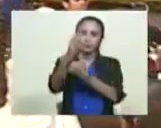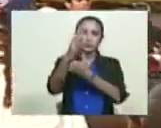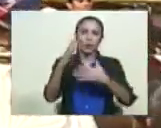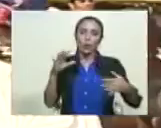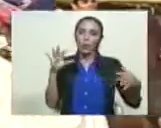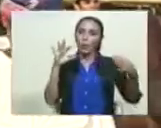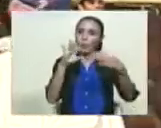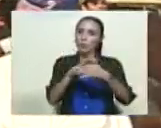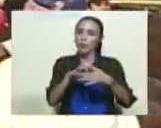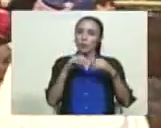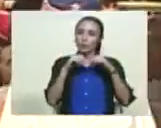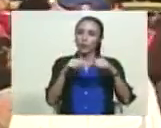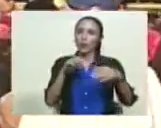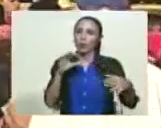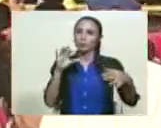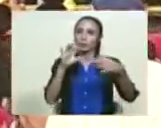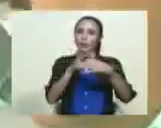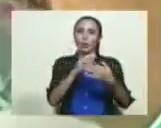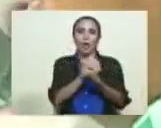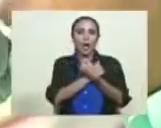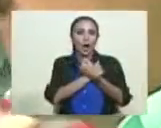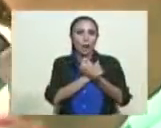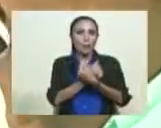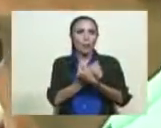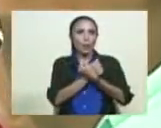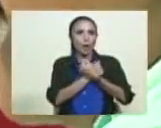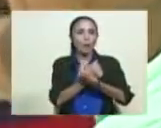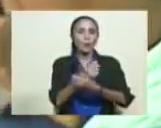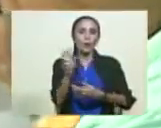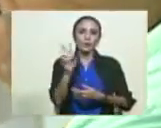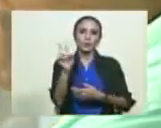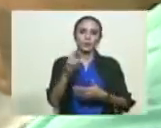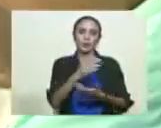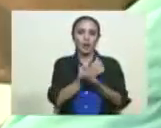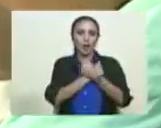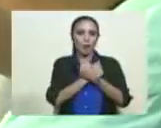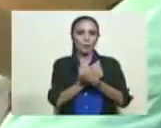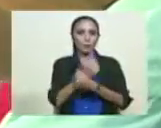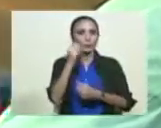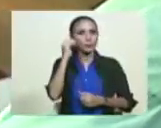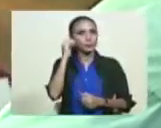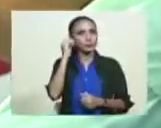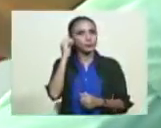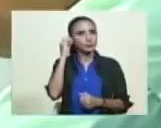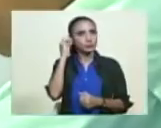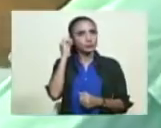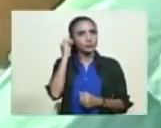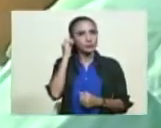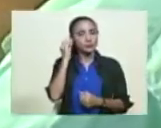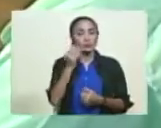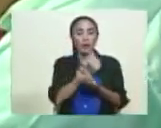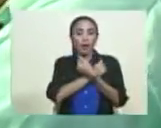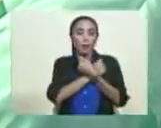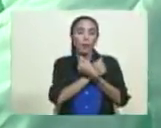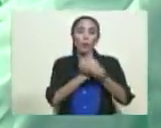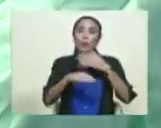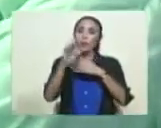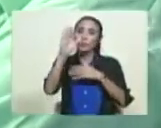la fuerza del amor, el amor a Venezuela, el amor al derecho al